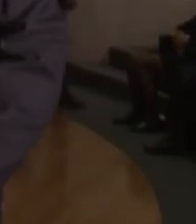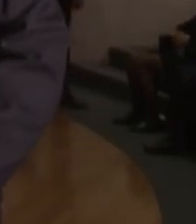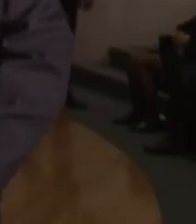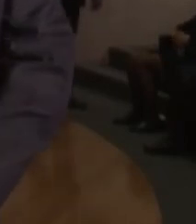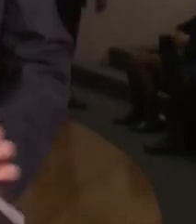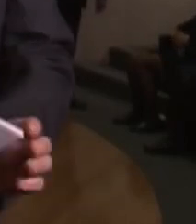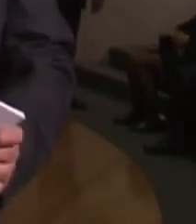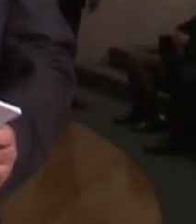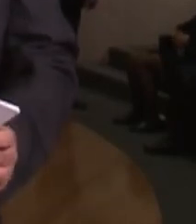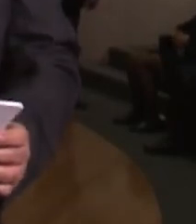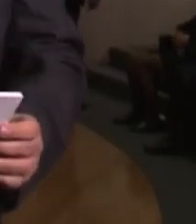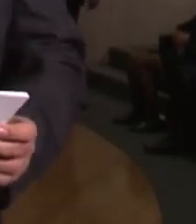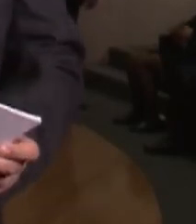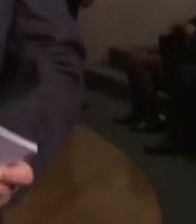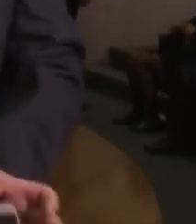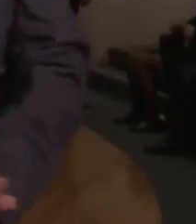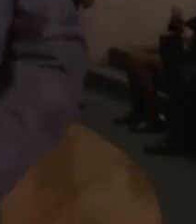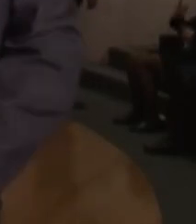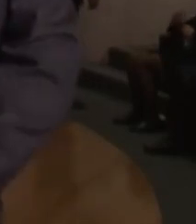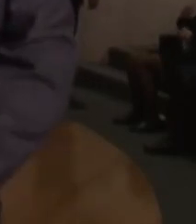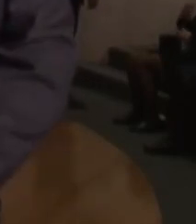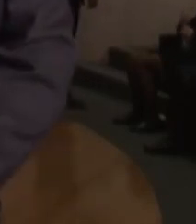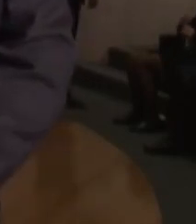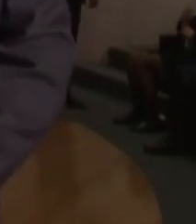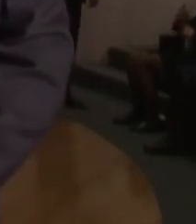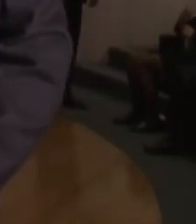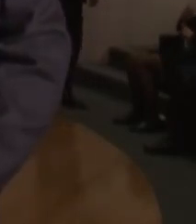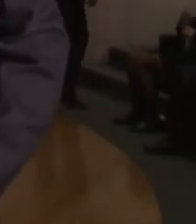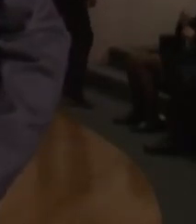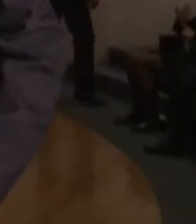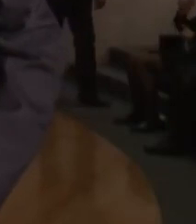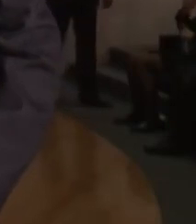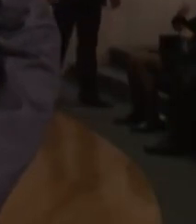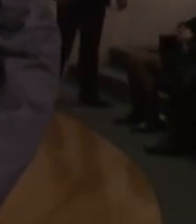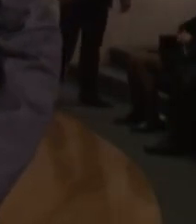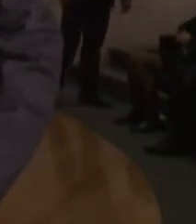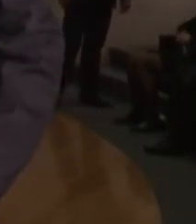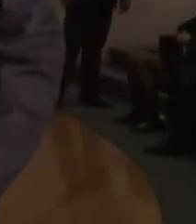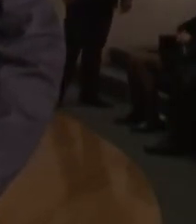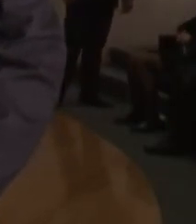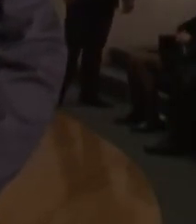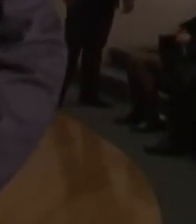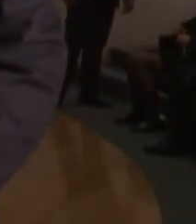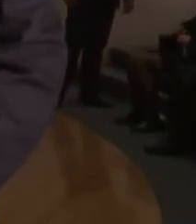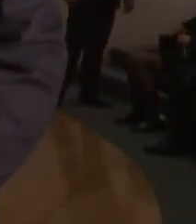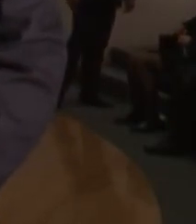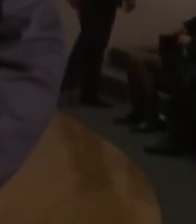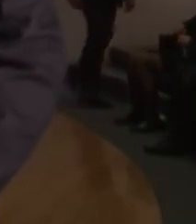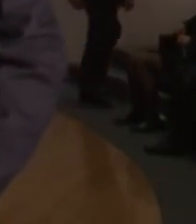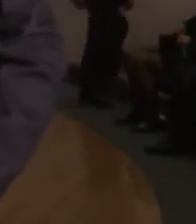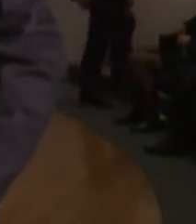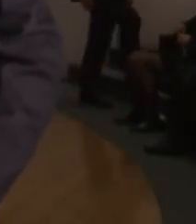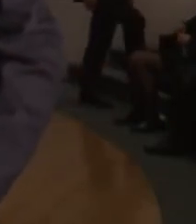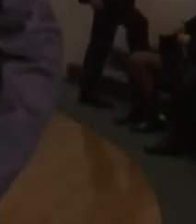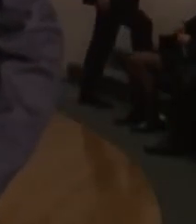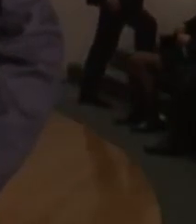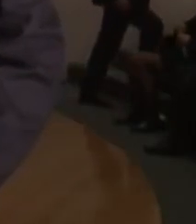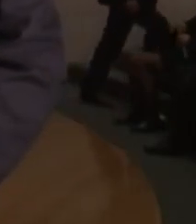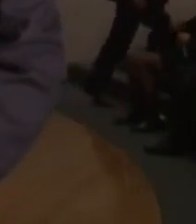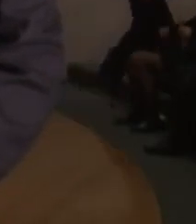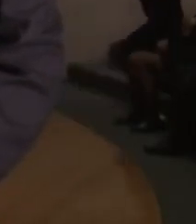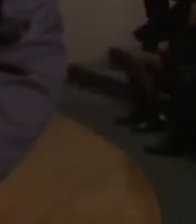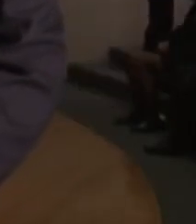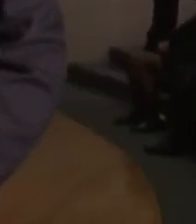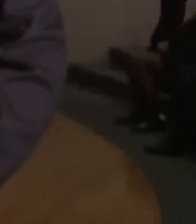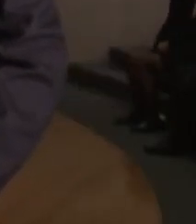pues esta multa impuesta a Morena. Detalles con Carlos Vargas. Efectivamente, se trata del recurso de apelación 209 y sus acumulados,